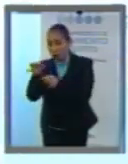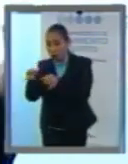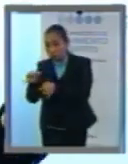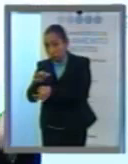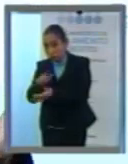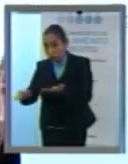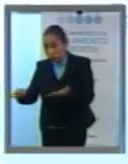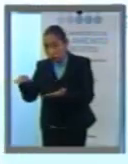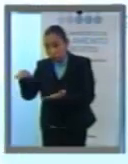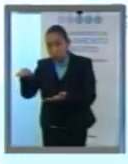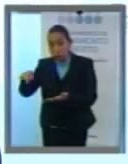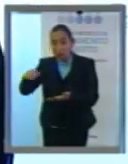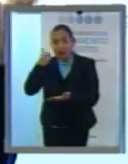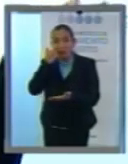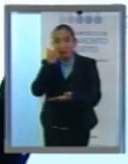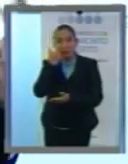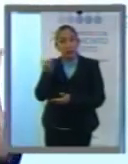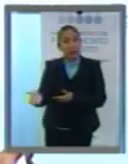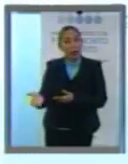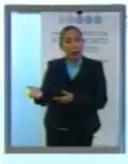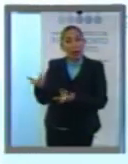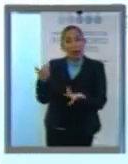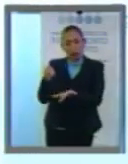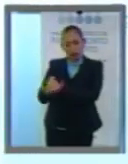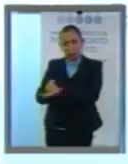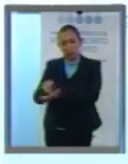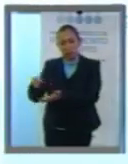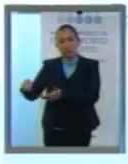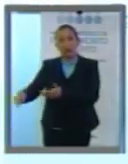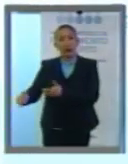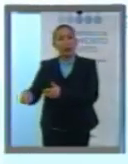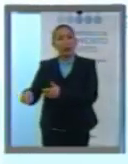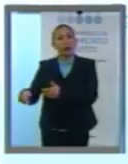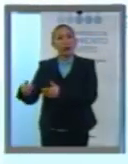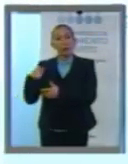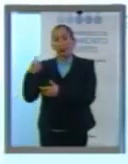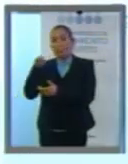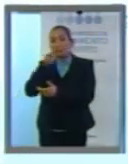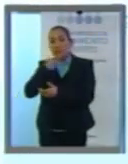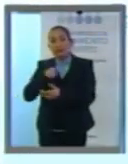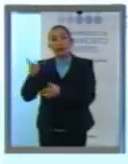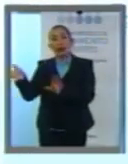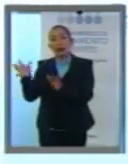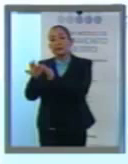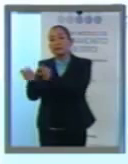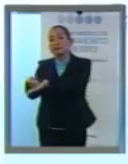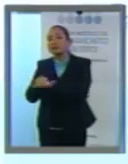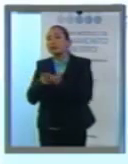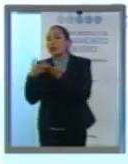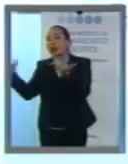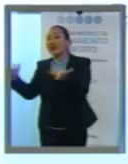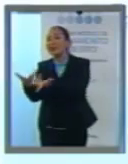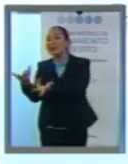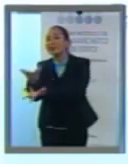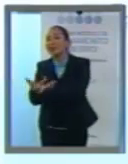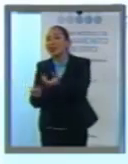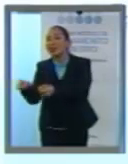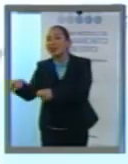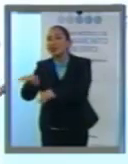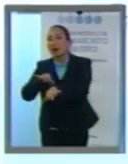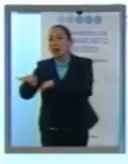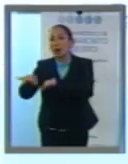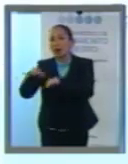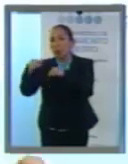que busca o demanda esta idea de la rendición de cuentas un poco bastante